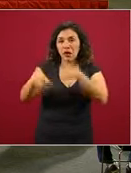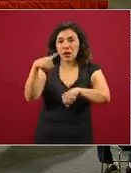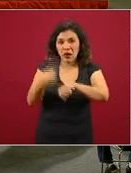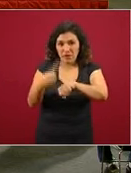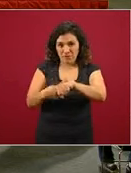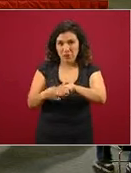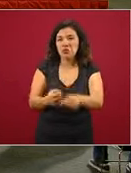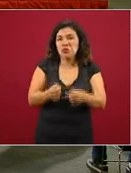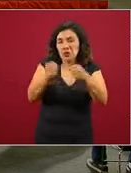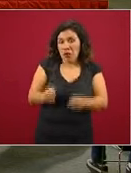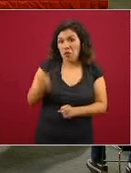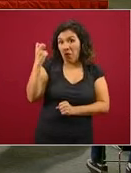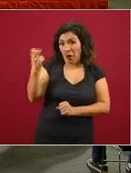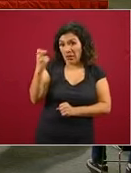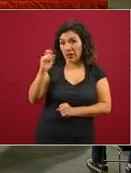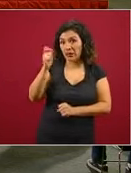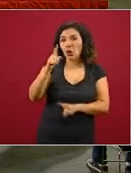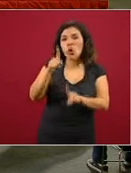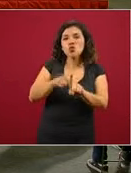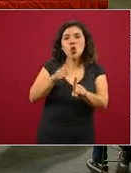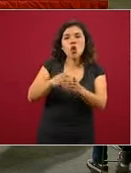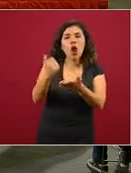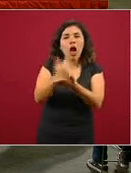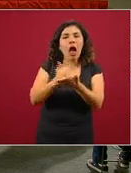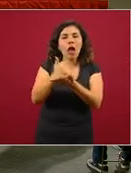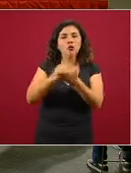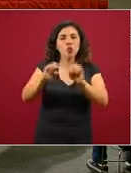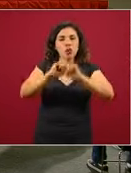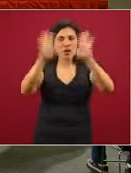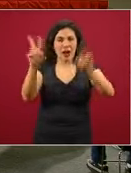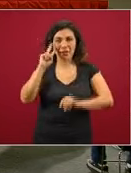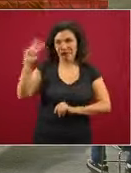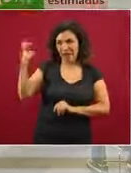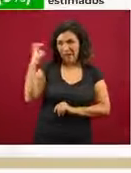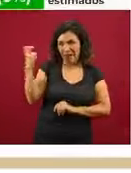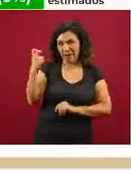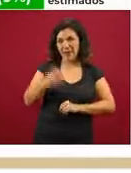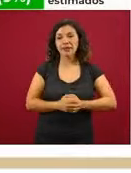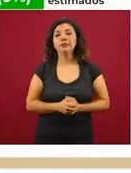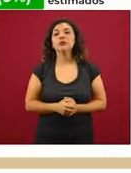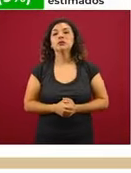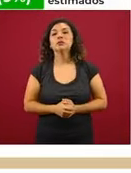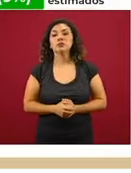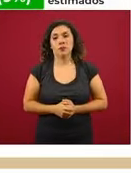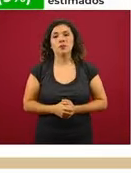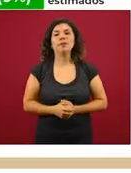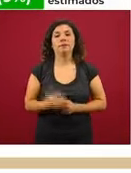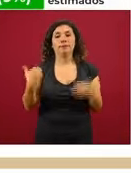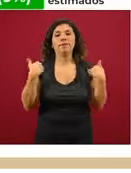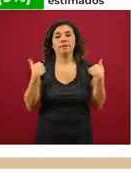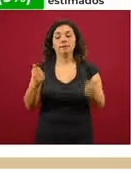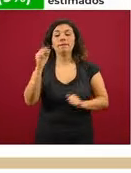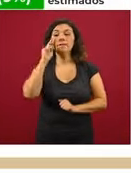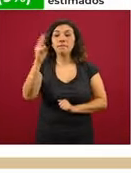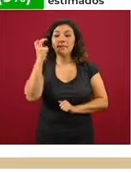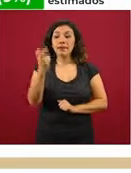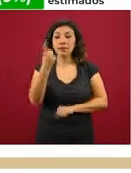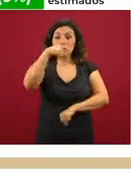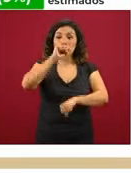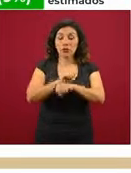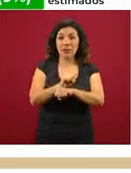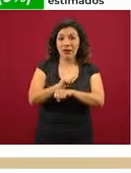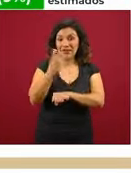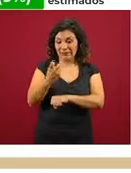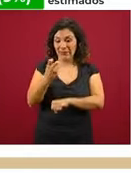de casos estimados, que de hecho es la de color azul claro. Ya veíamos que esta semana, la